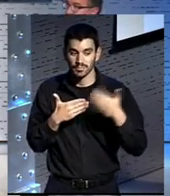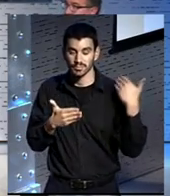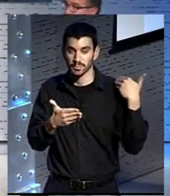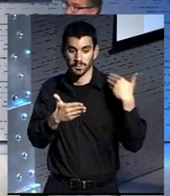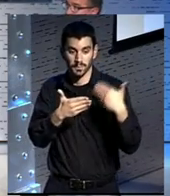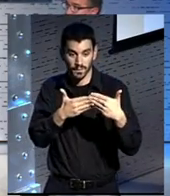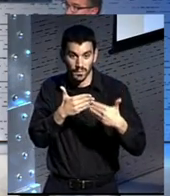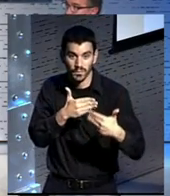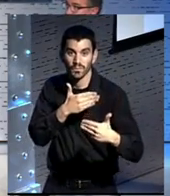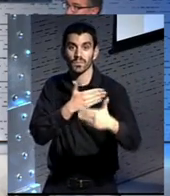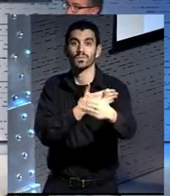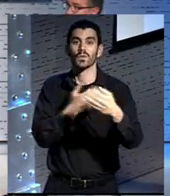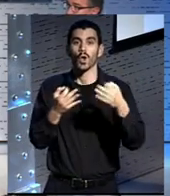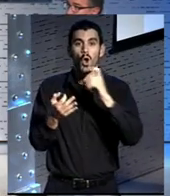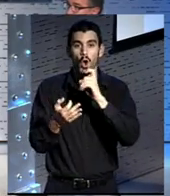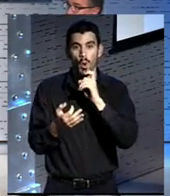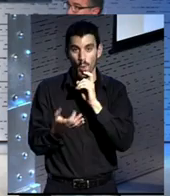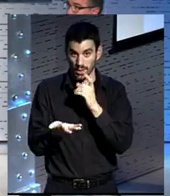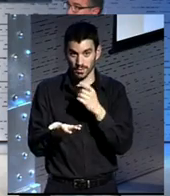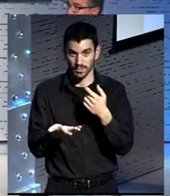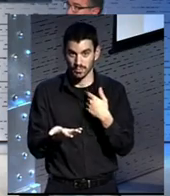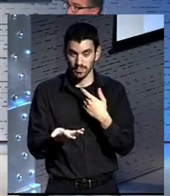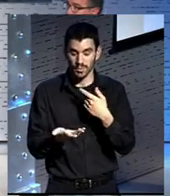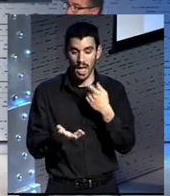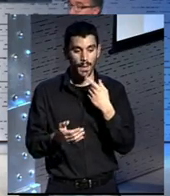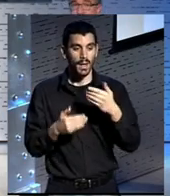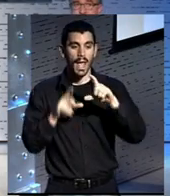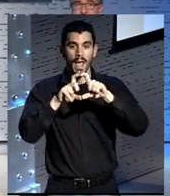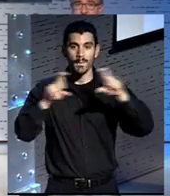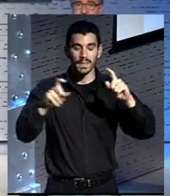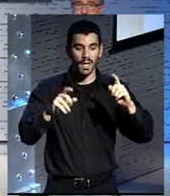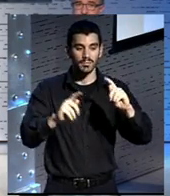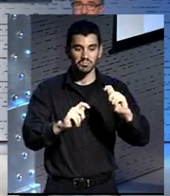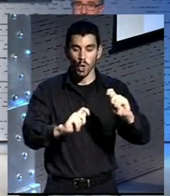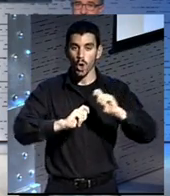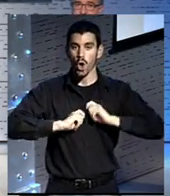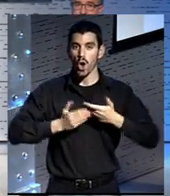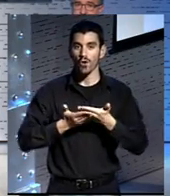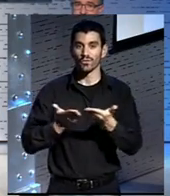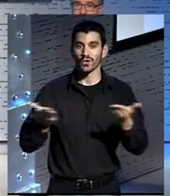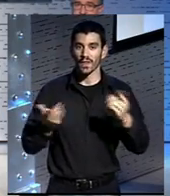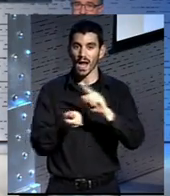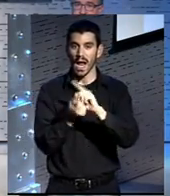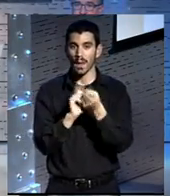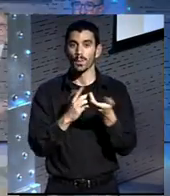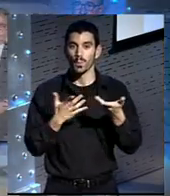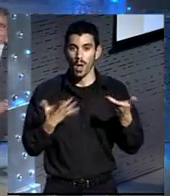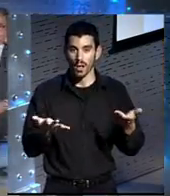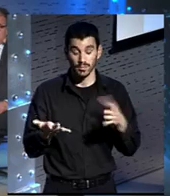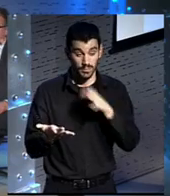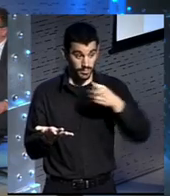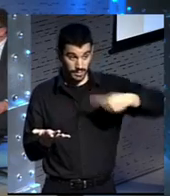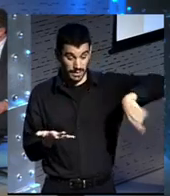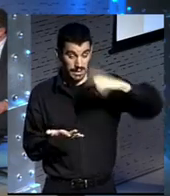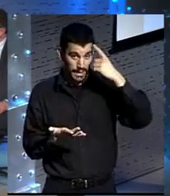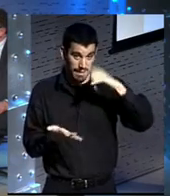de los bancos y qué evoluciones a partir de ahora nos van a proponer las entidades financieras en un sistema que, bueno, como todos sabemos en